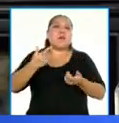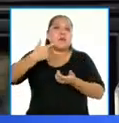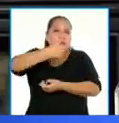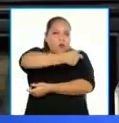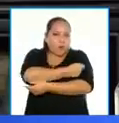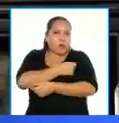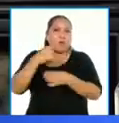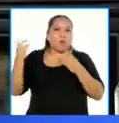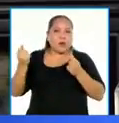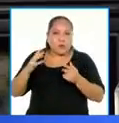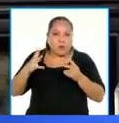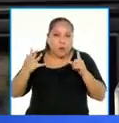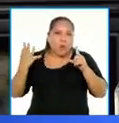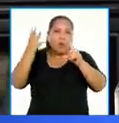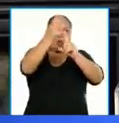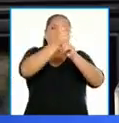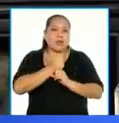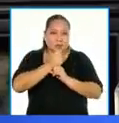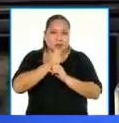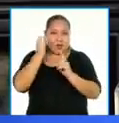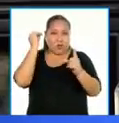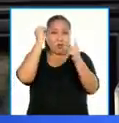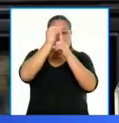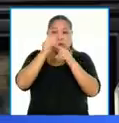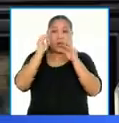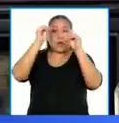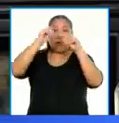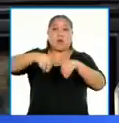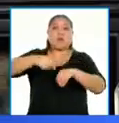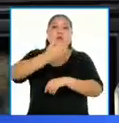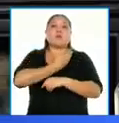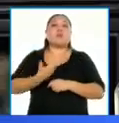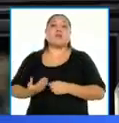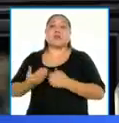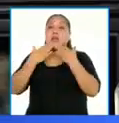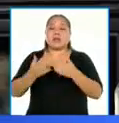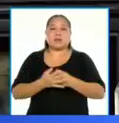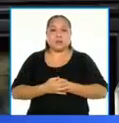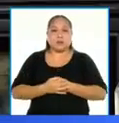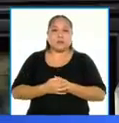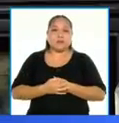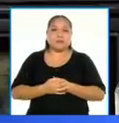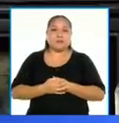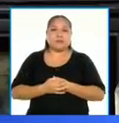para poder lograr la meta que ha planteado el presidente. Gracias.